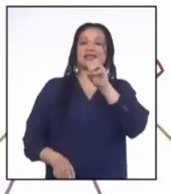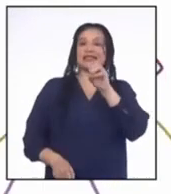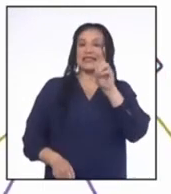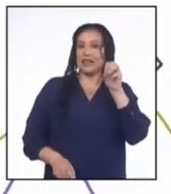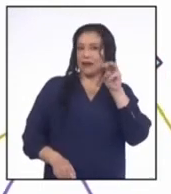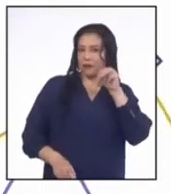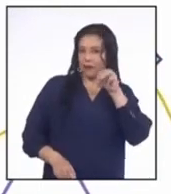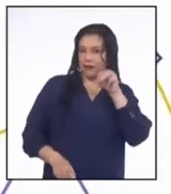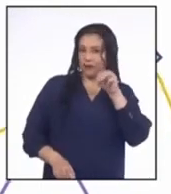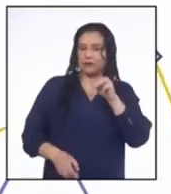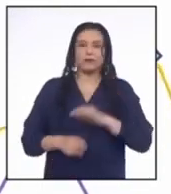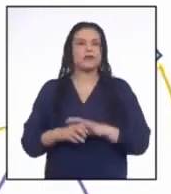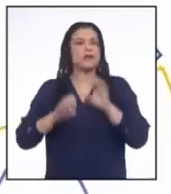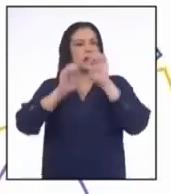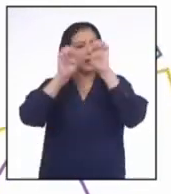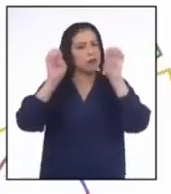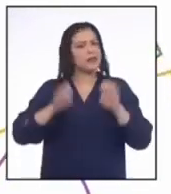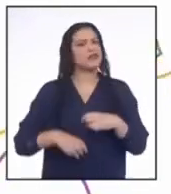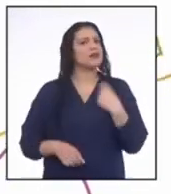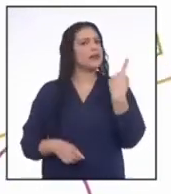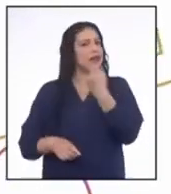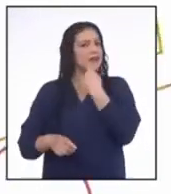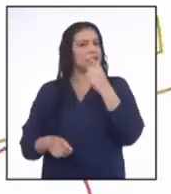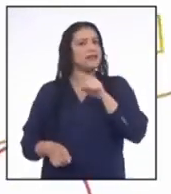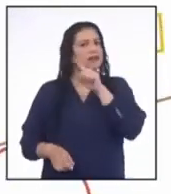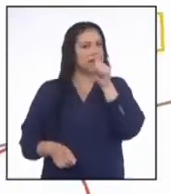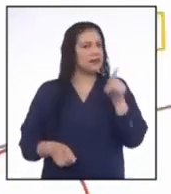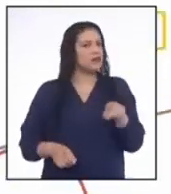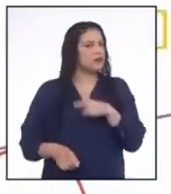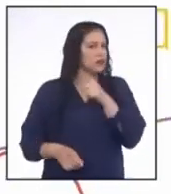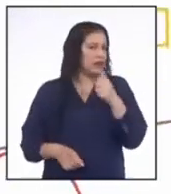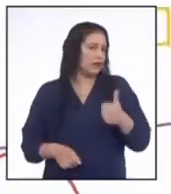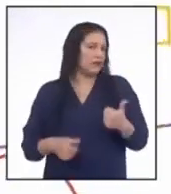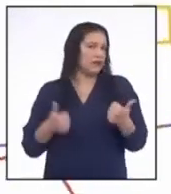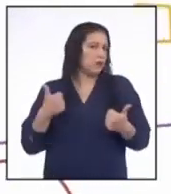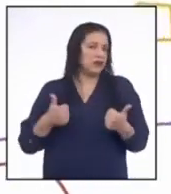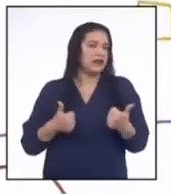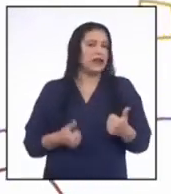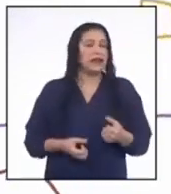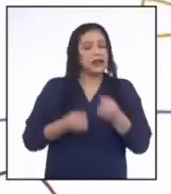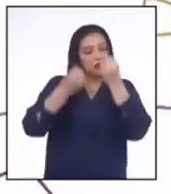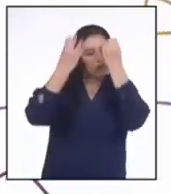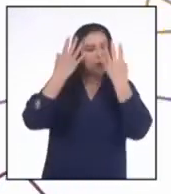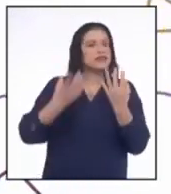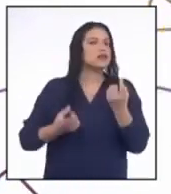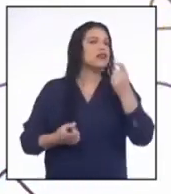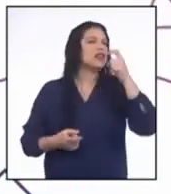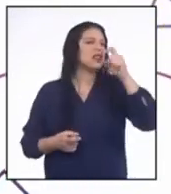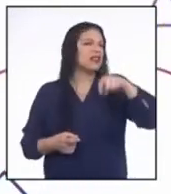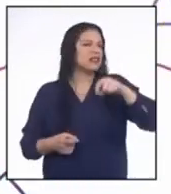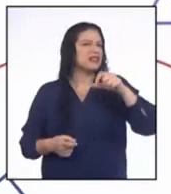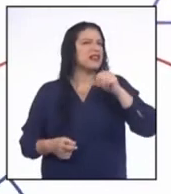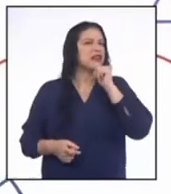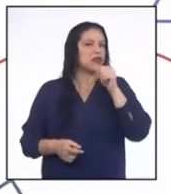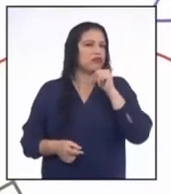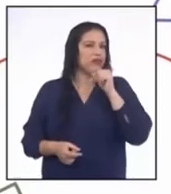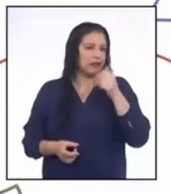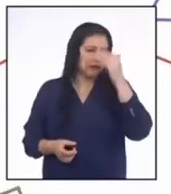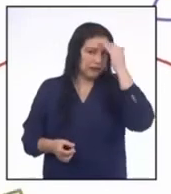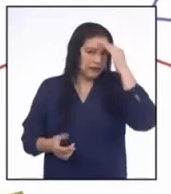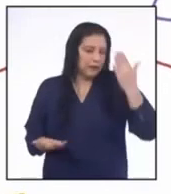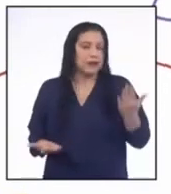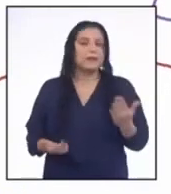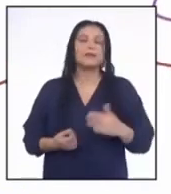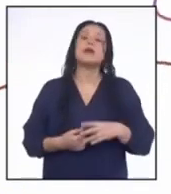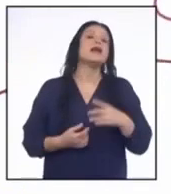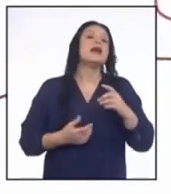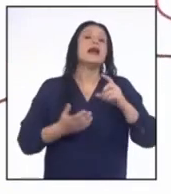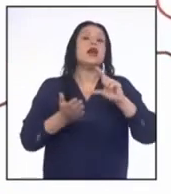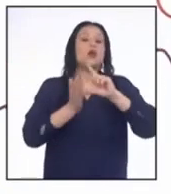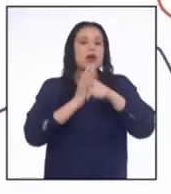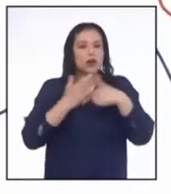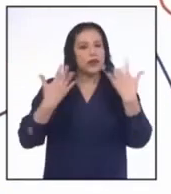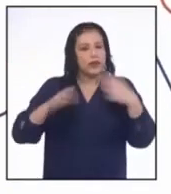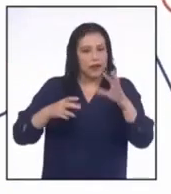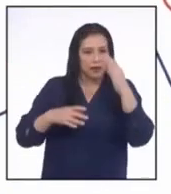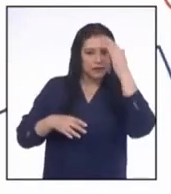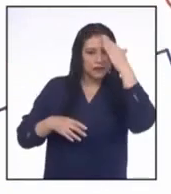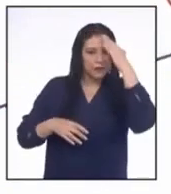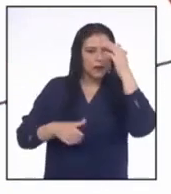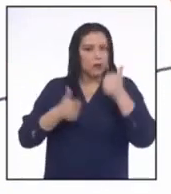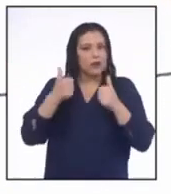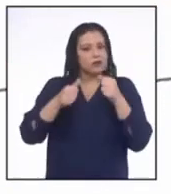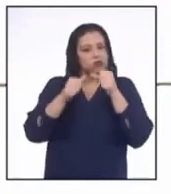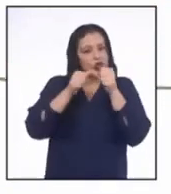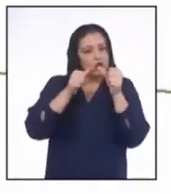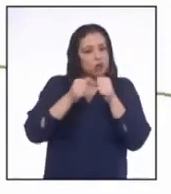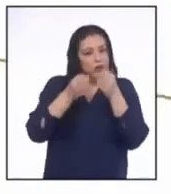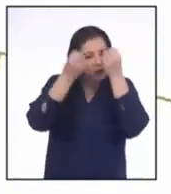metros. La ecuación general de la circunferencia es el dato que debemos encontrar. Luego de reconocer los datos, vamos